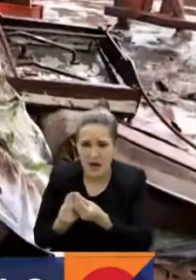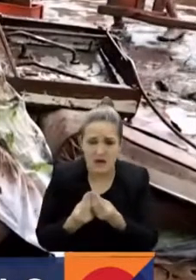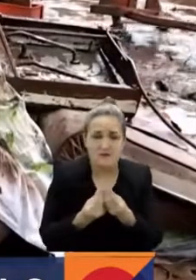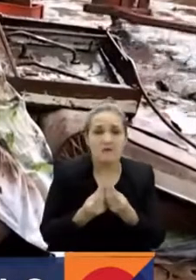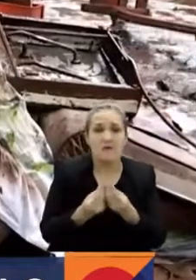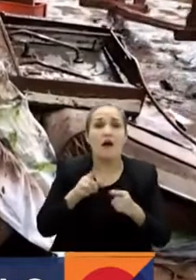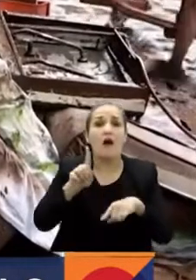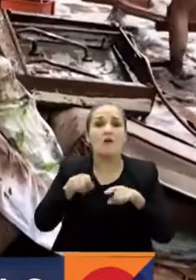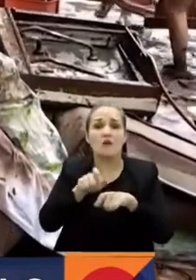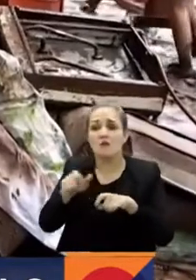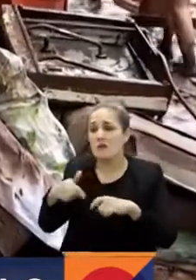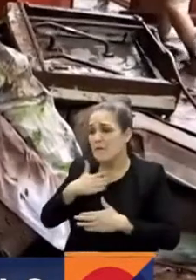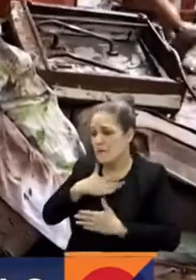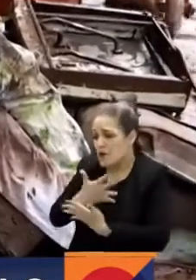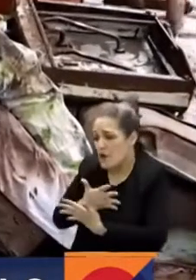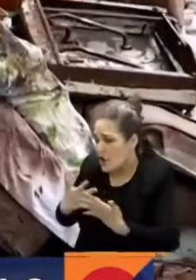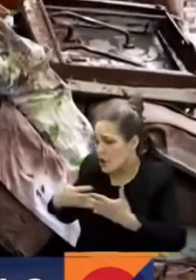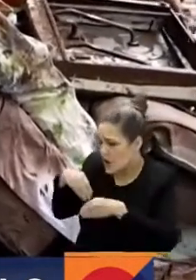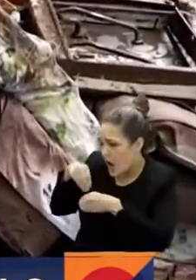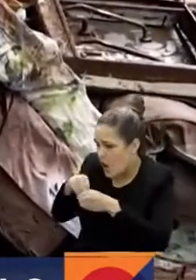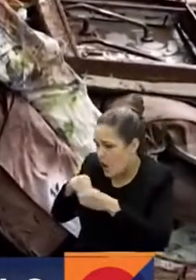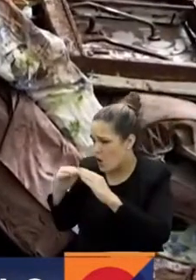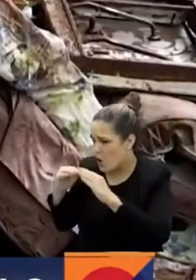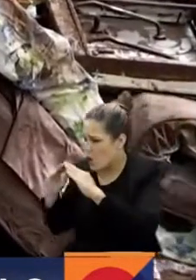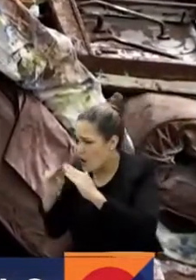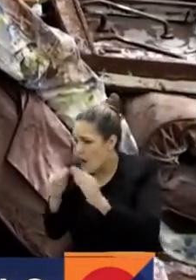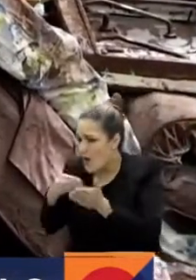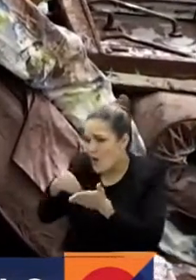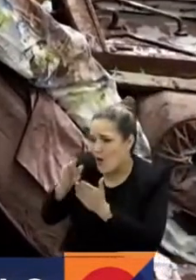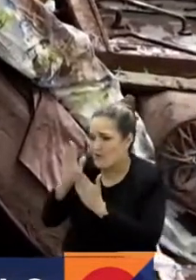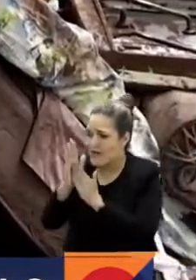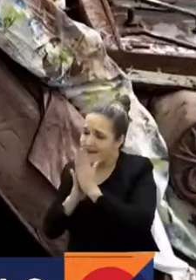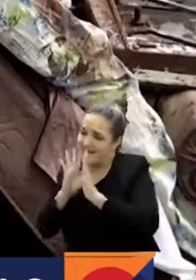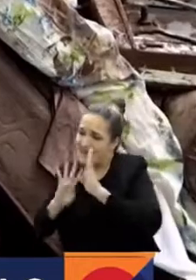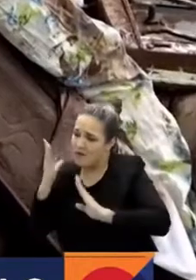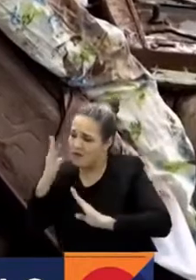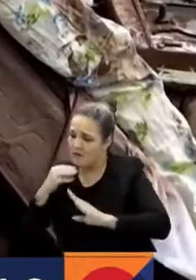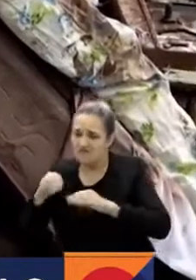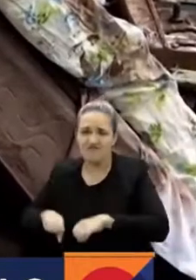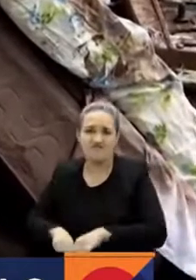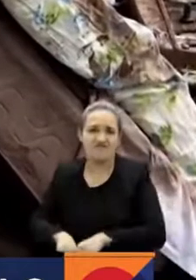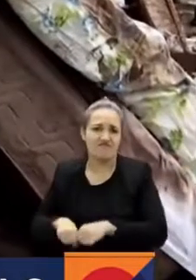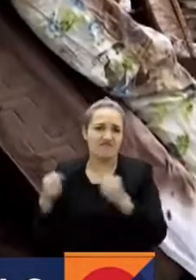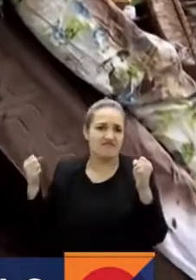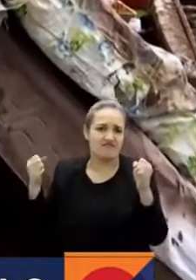de familias, materializados en pocos enseres, ahora son un montón de ruinas.